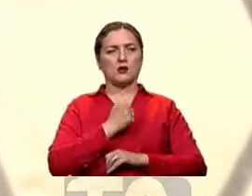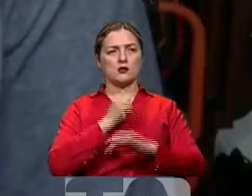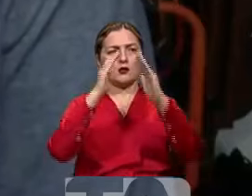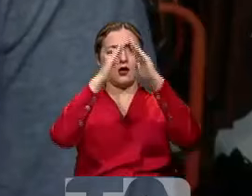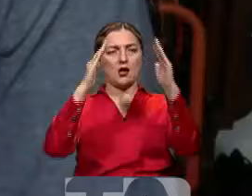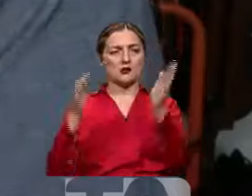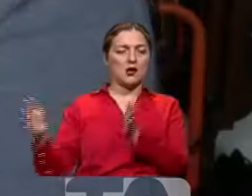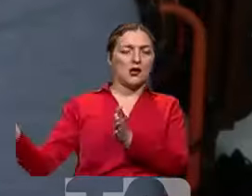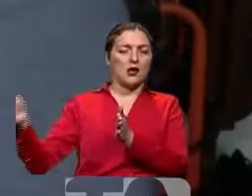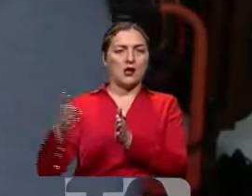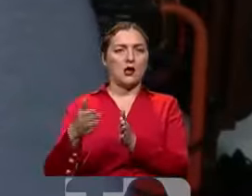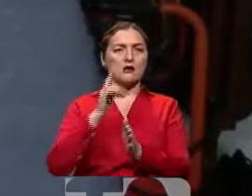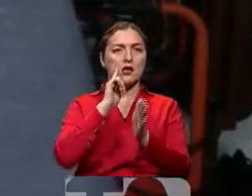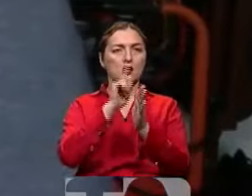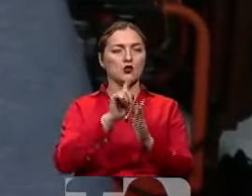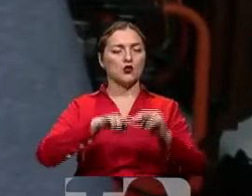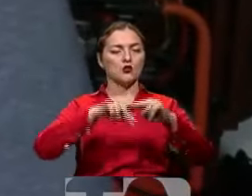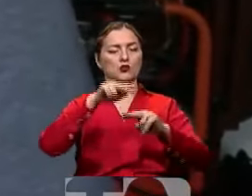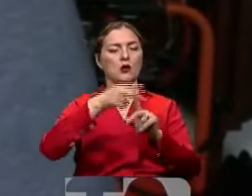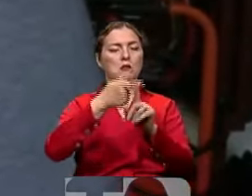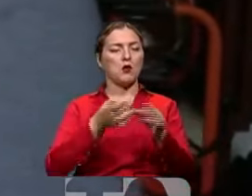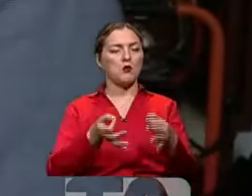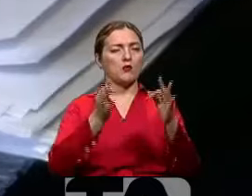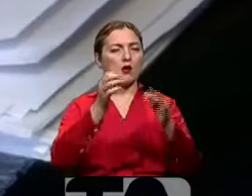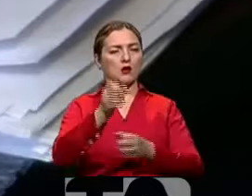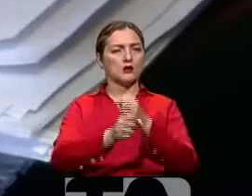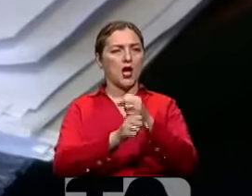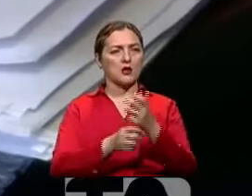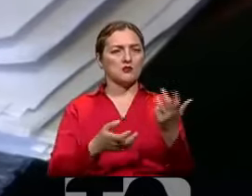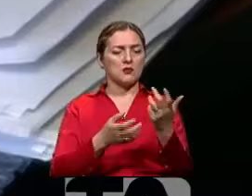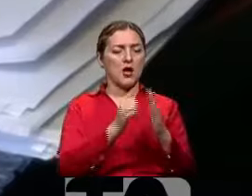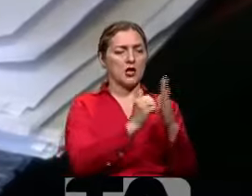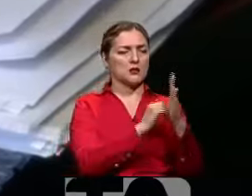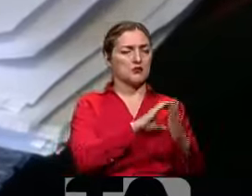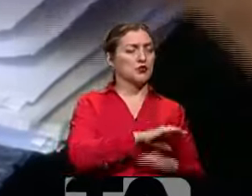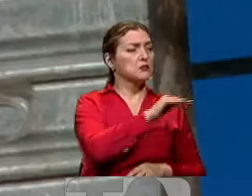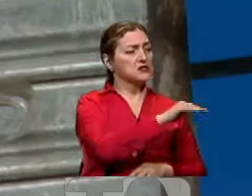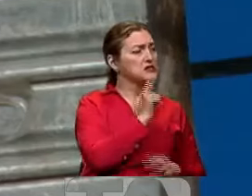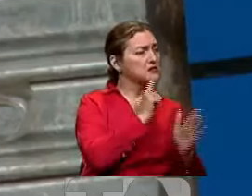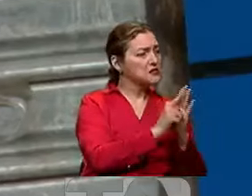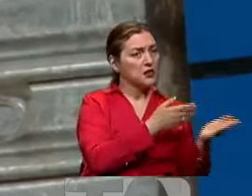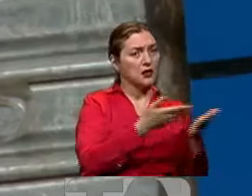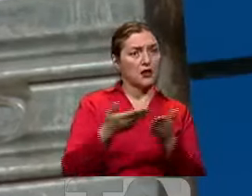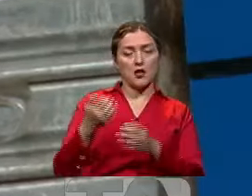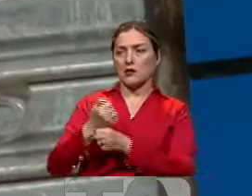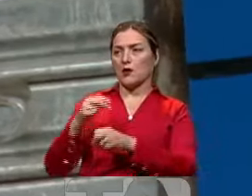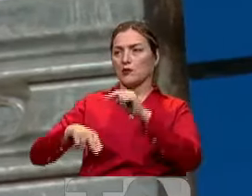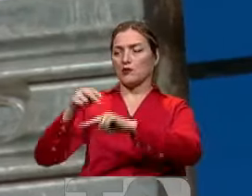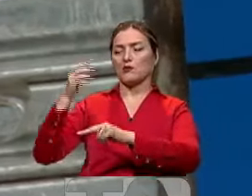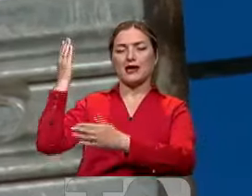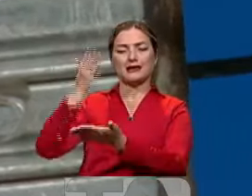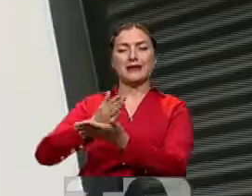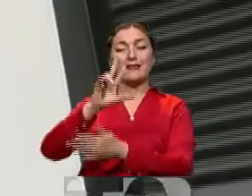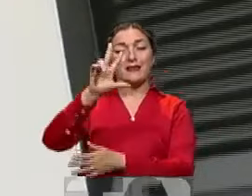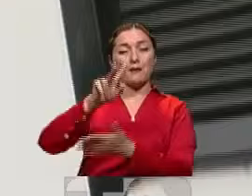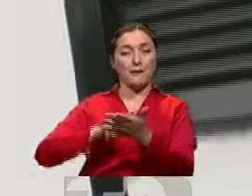aledaña, denunció la construcción en febrero del presente año. Y aunque la Agencia Metropolitana de Control suspendió los trabajos en tres